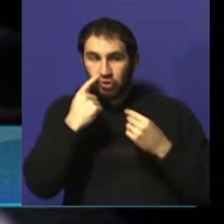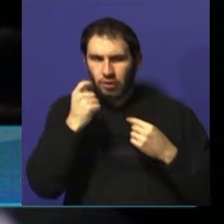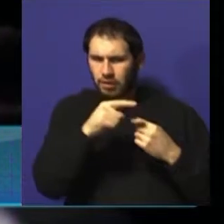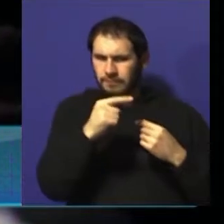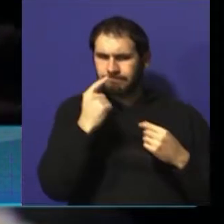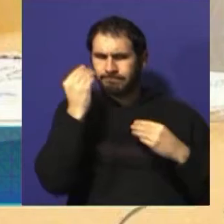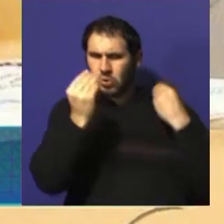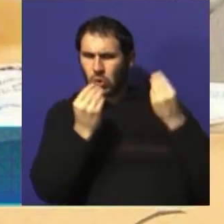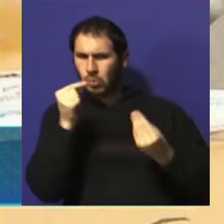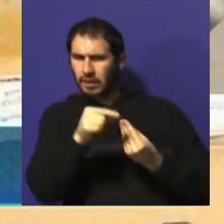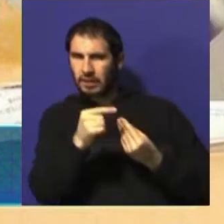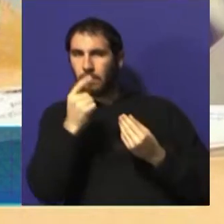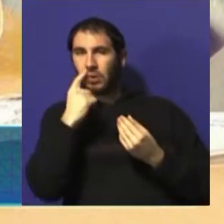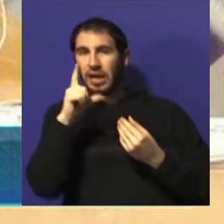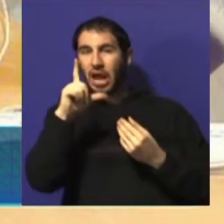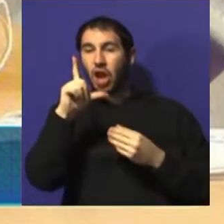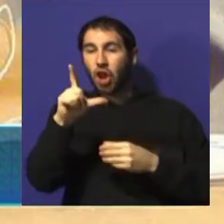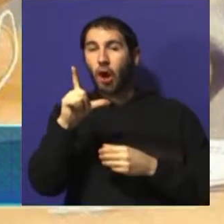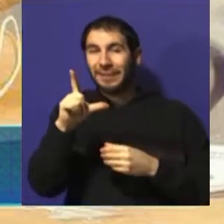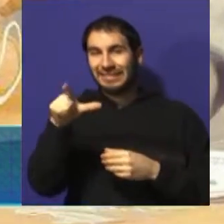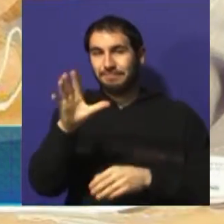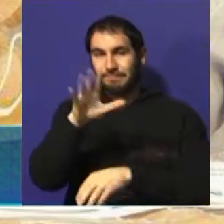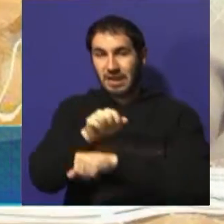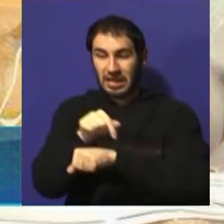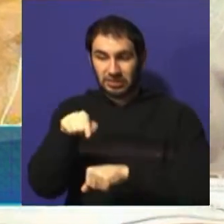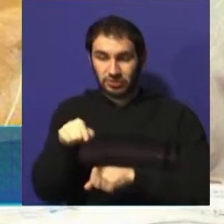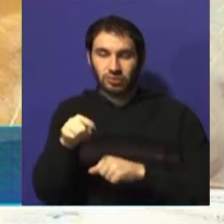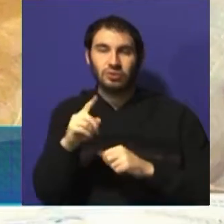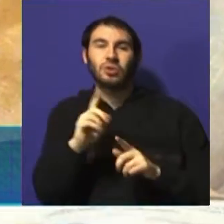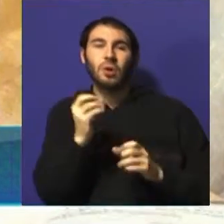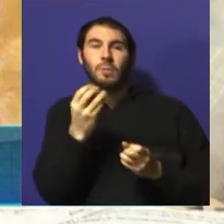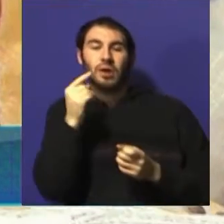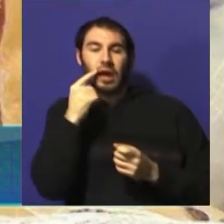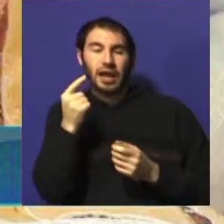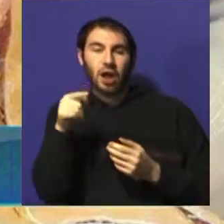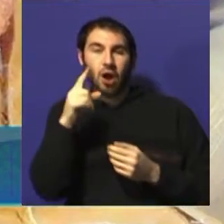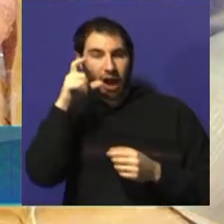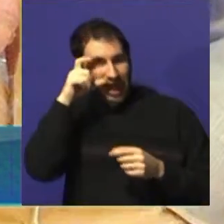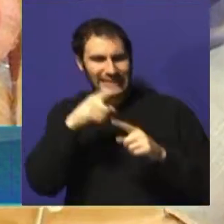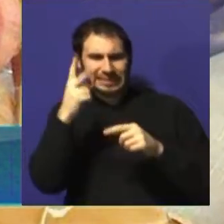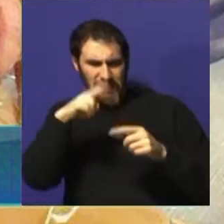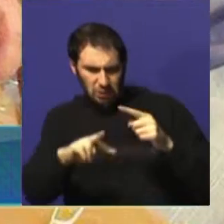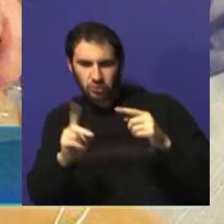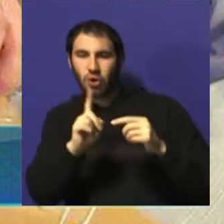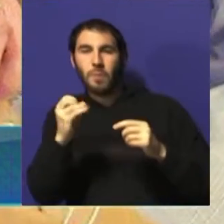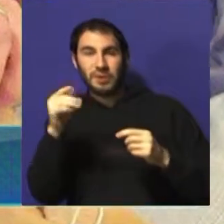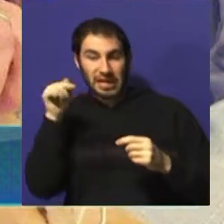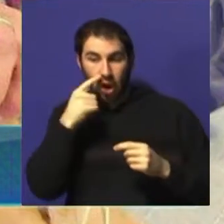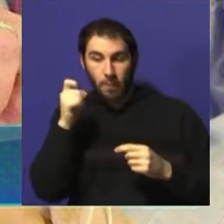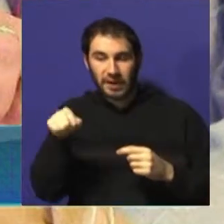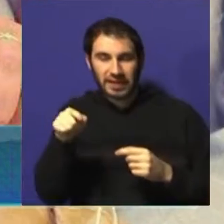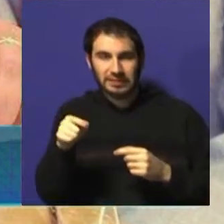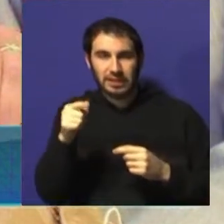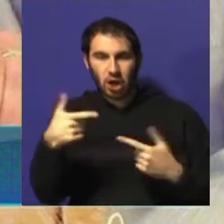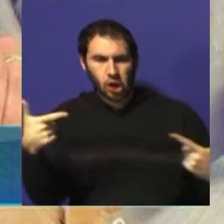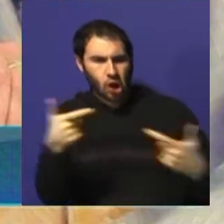Vido, teniéndolo a López preso concretamente, y no porque era el segundo de él, sino porque era precisamente el